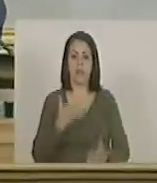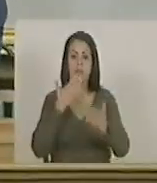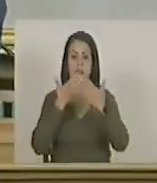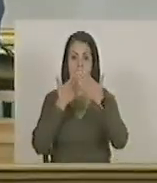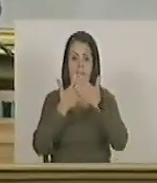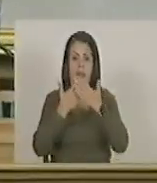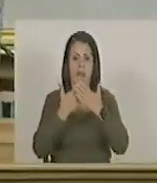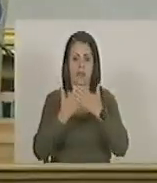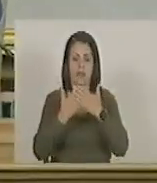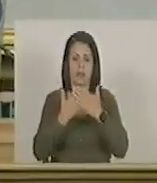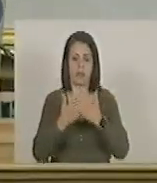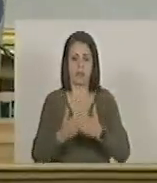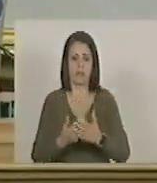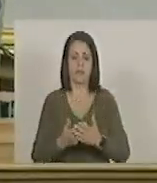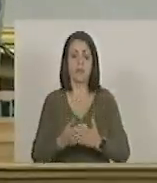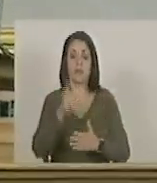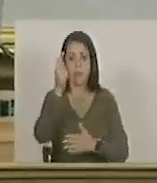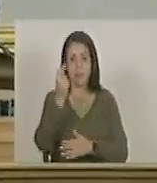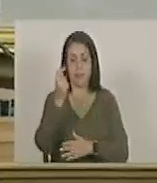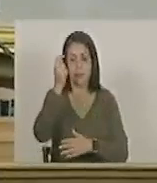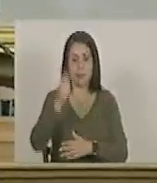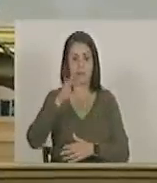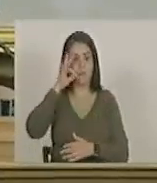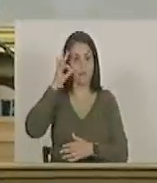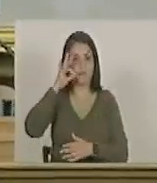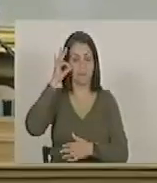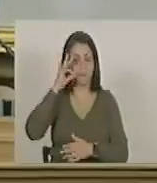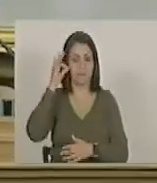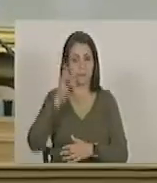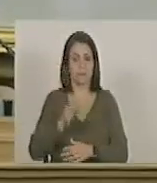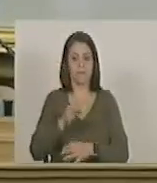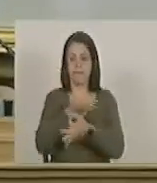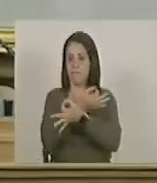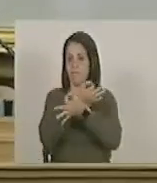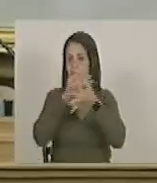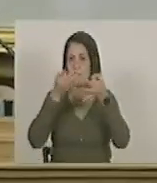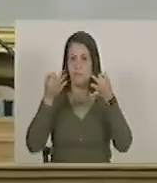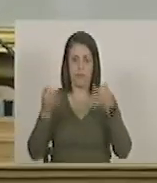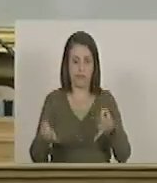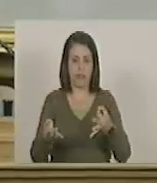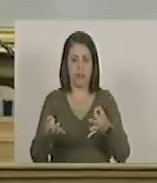Gracias, querido diputado René Coltaviva, extraordinaria